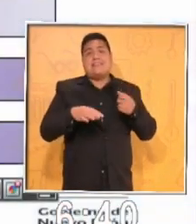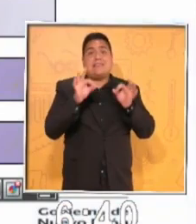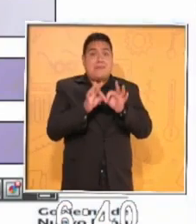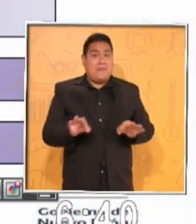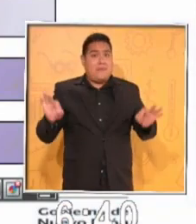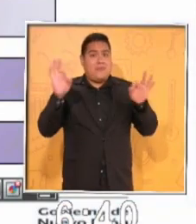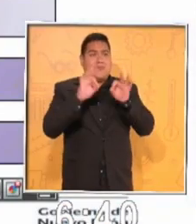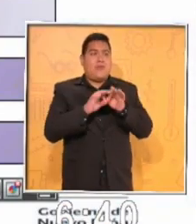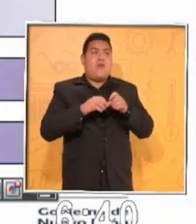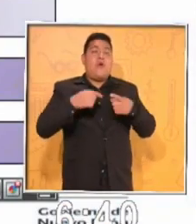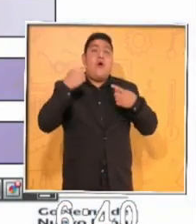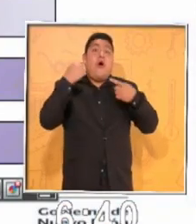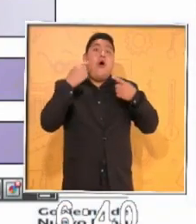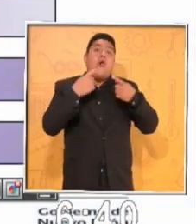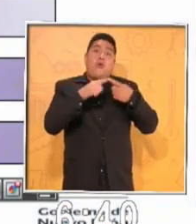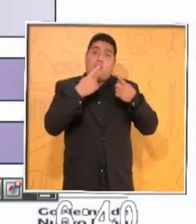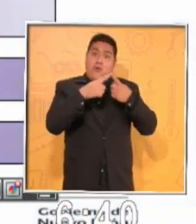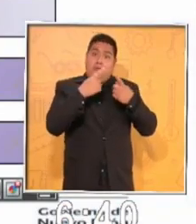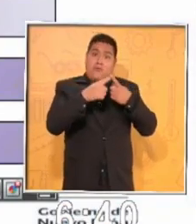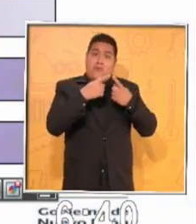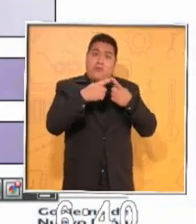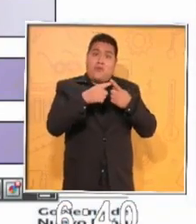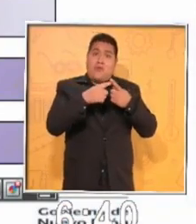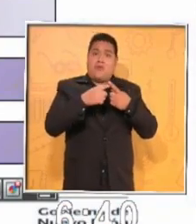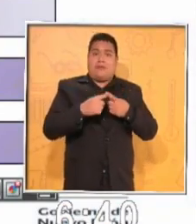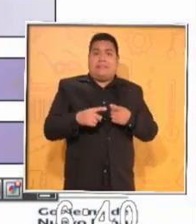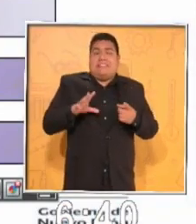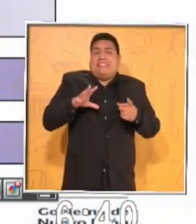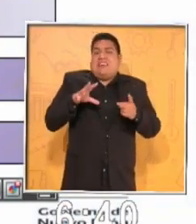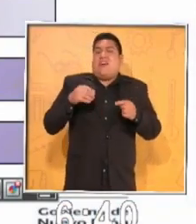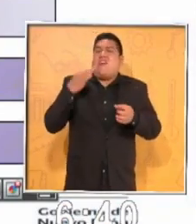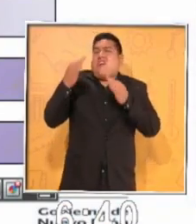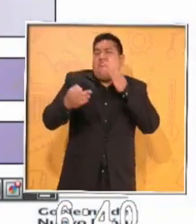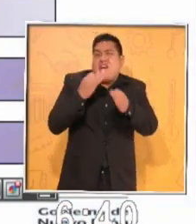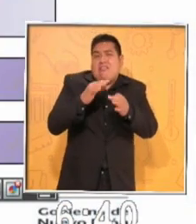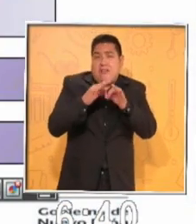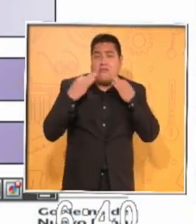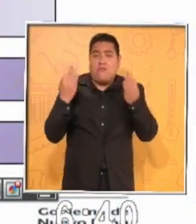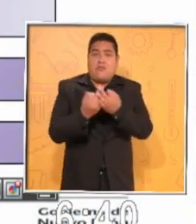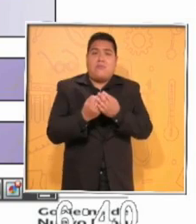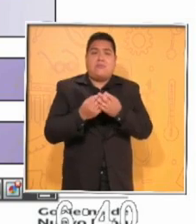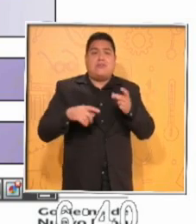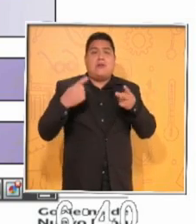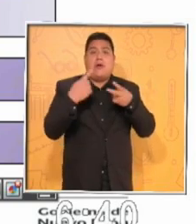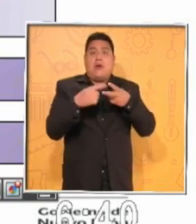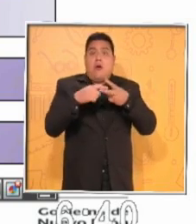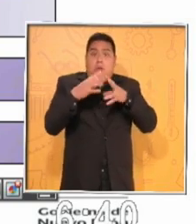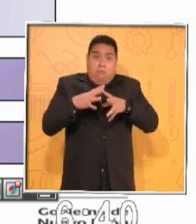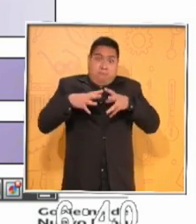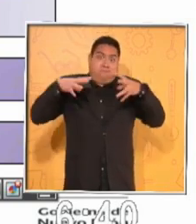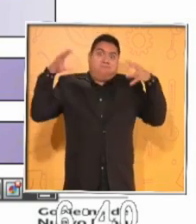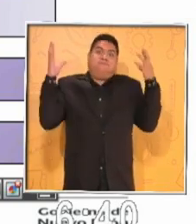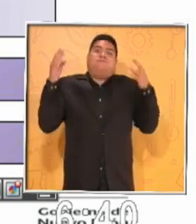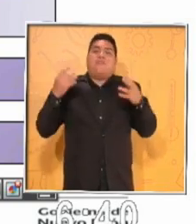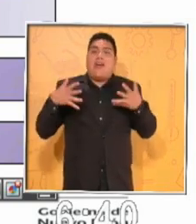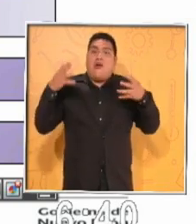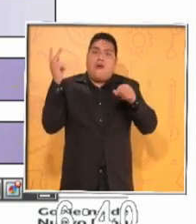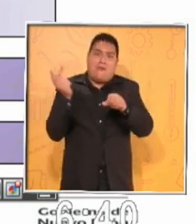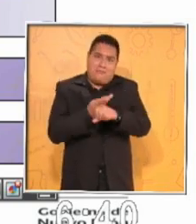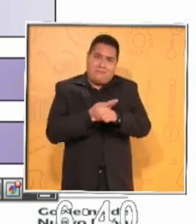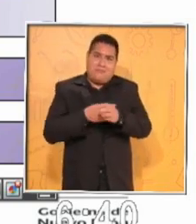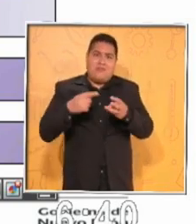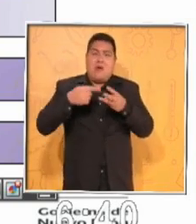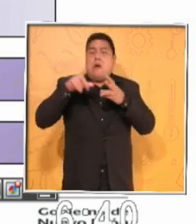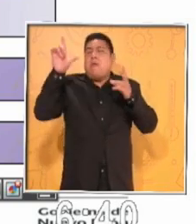los datos completos. Maximizar los hechos. Minimizar los hechos, apelar